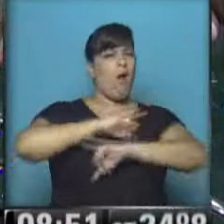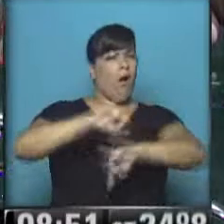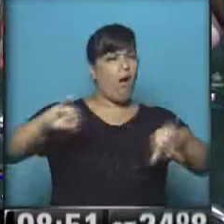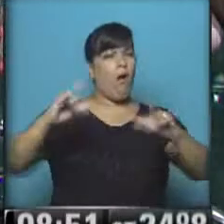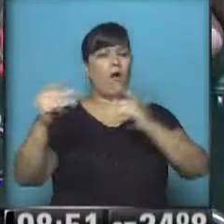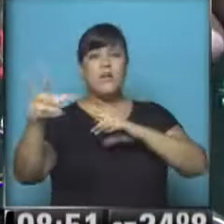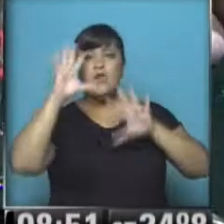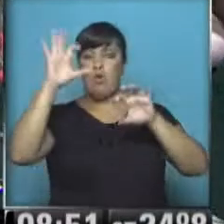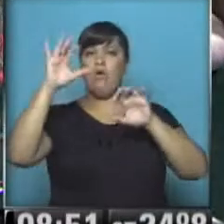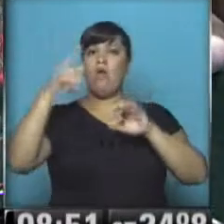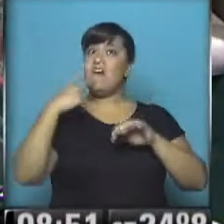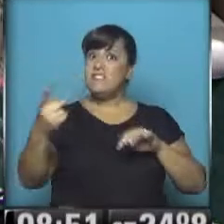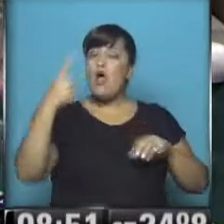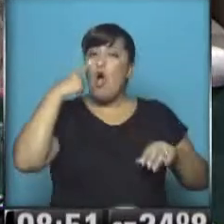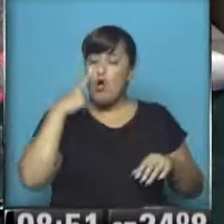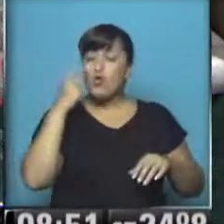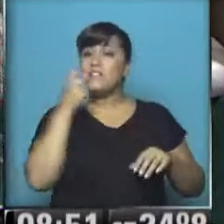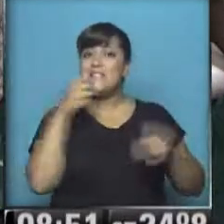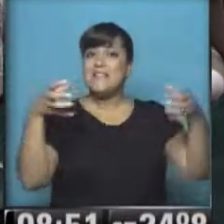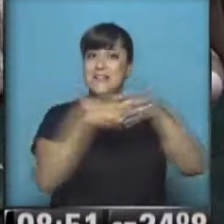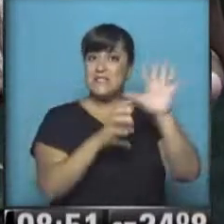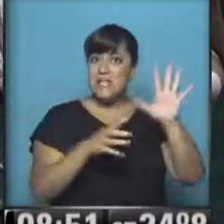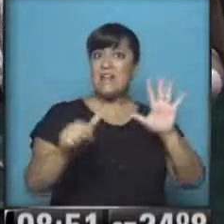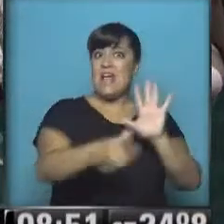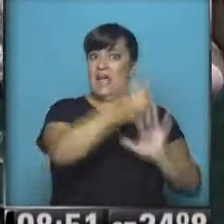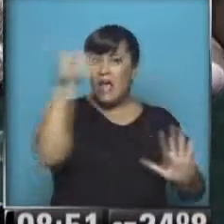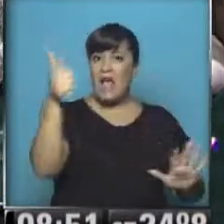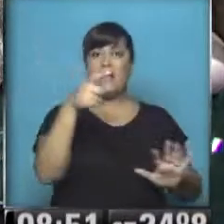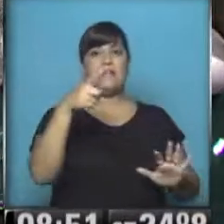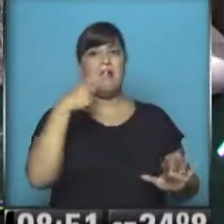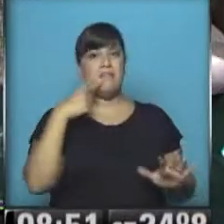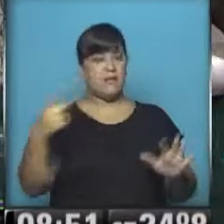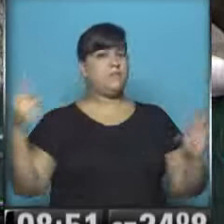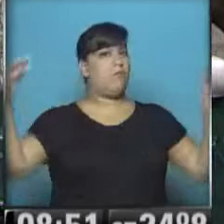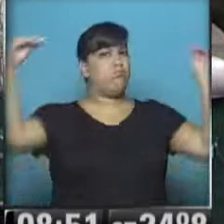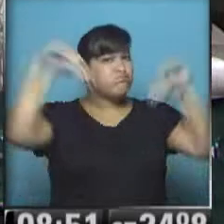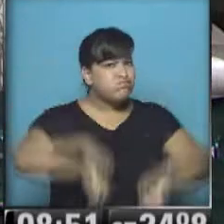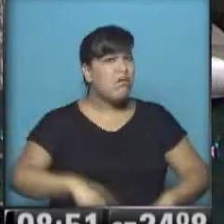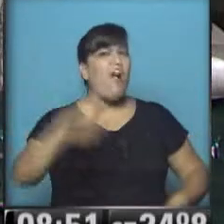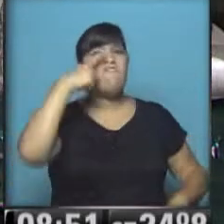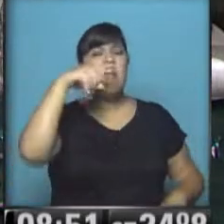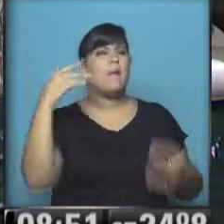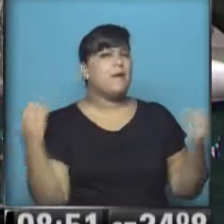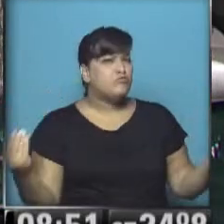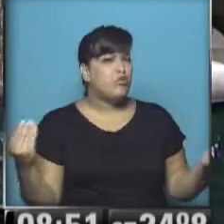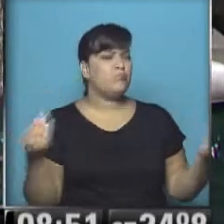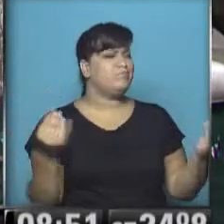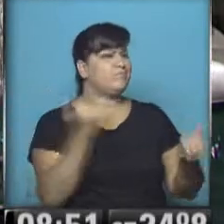bombardearon y decía ojo porque si gana la izquierda se caen del mapa como